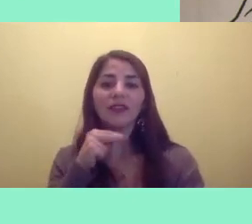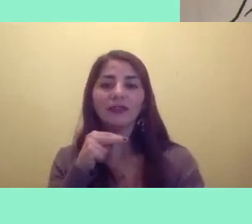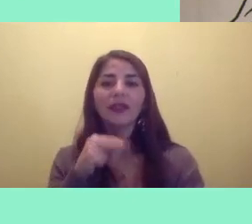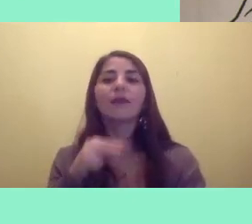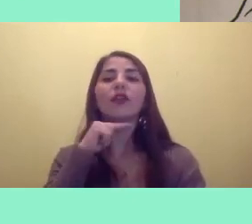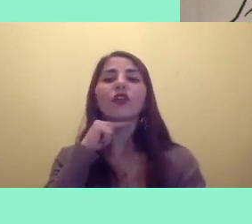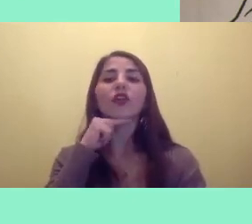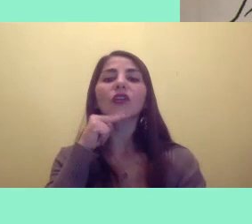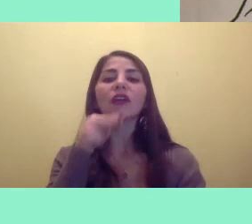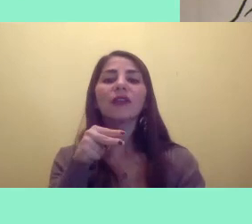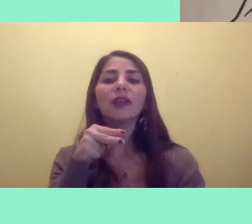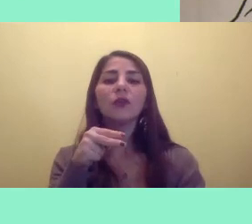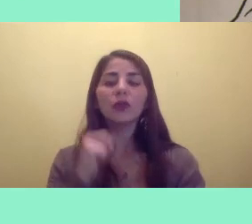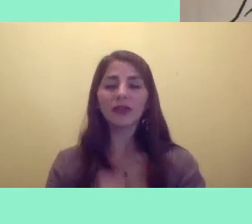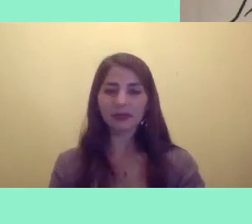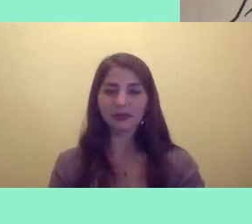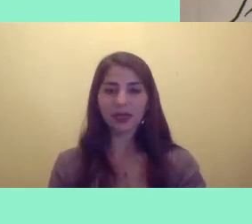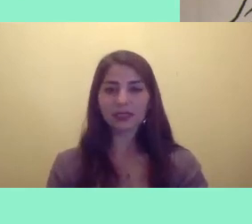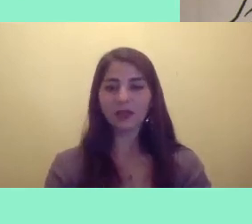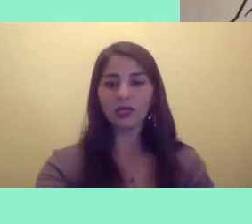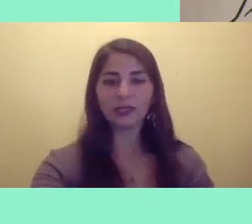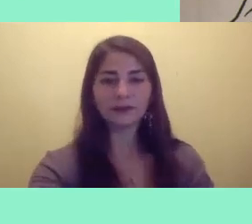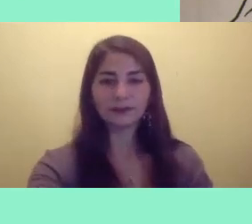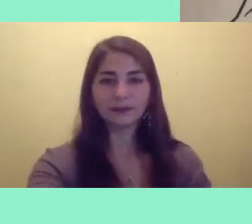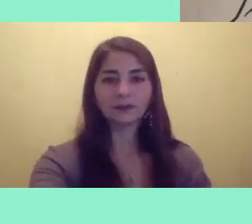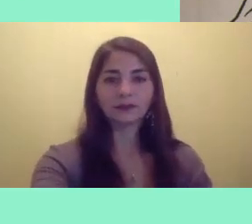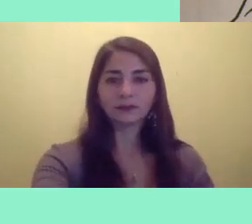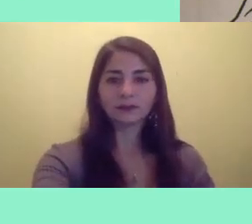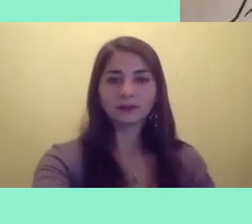taza de café. Pero color café, una vez, hacia afuera.